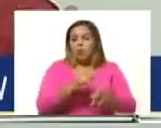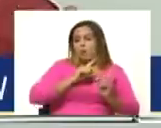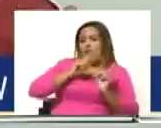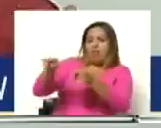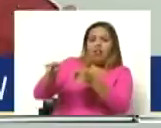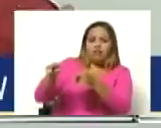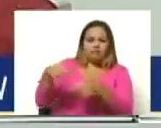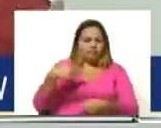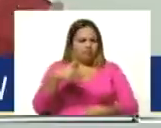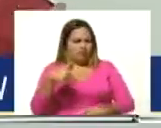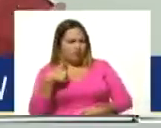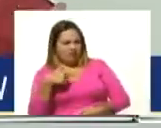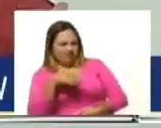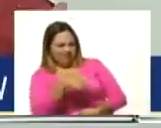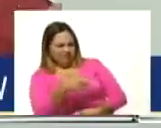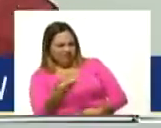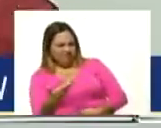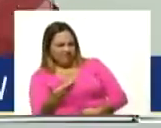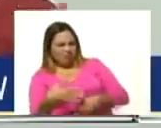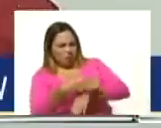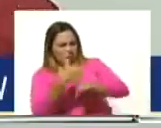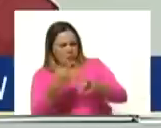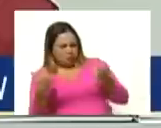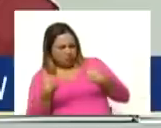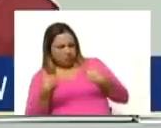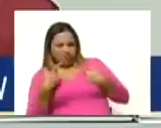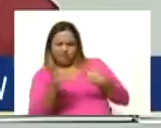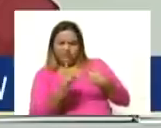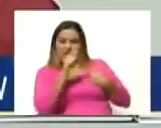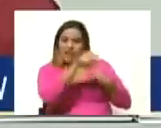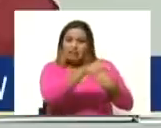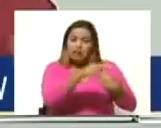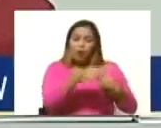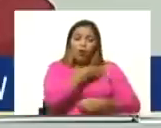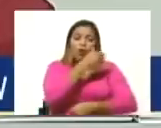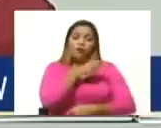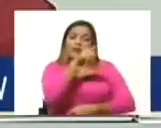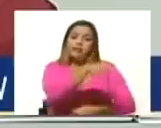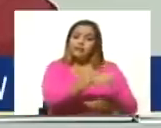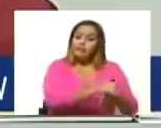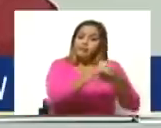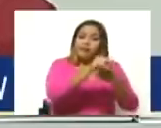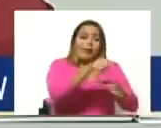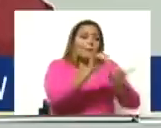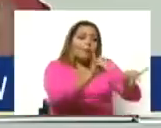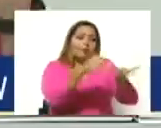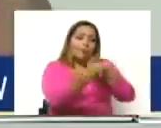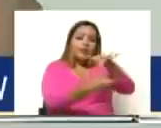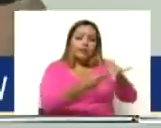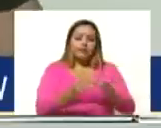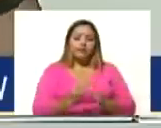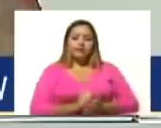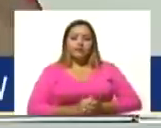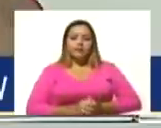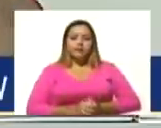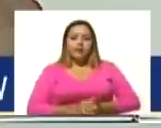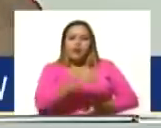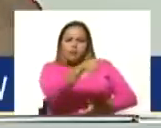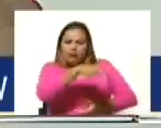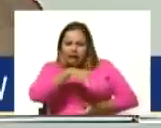nosotros de la ineptitud de su dirigencia o de su dirigente. Así tienen ya, para ellos ahorita la